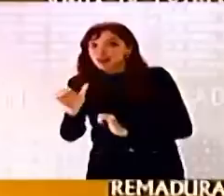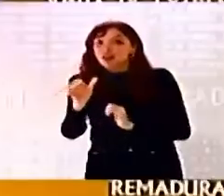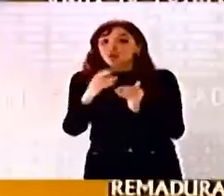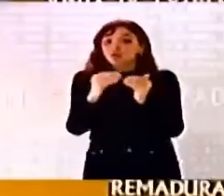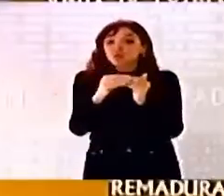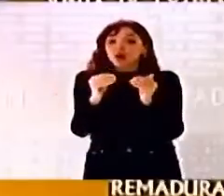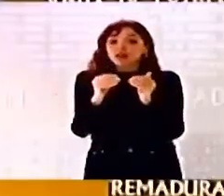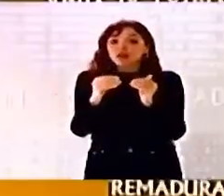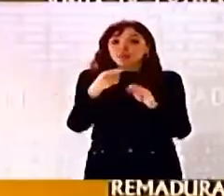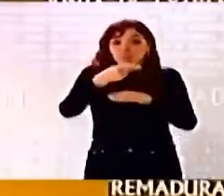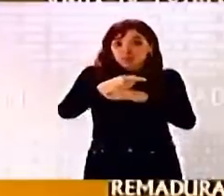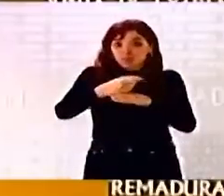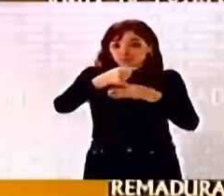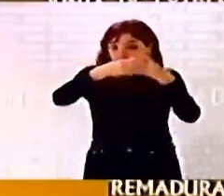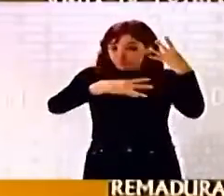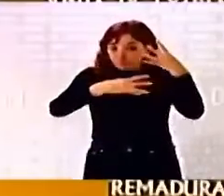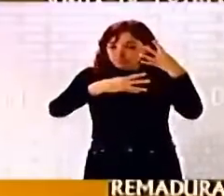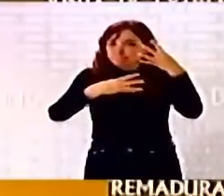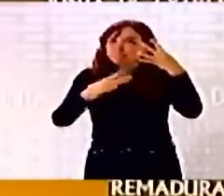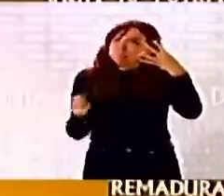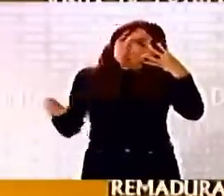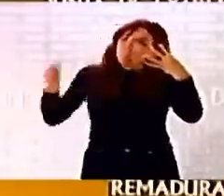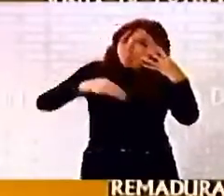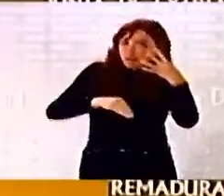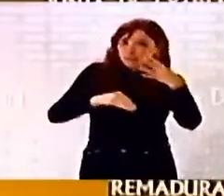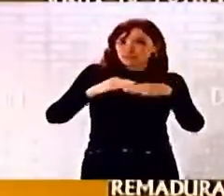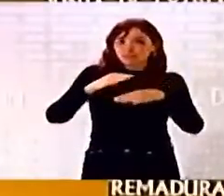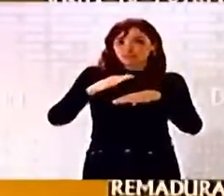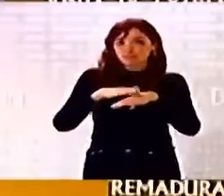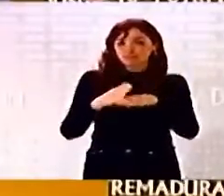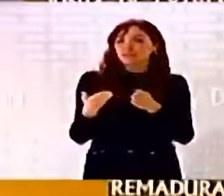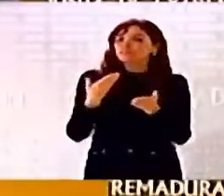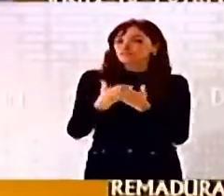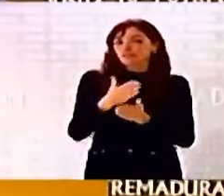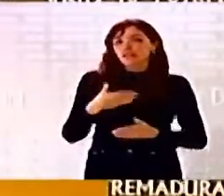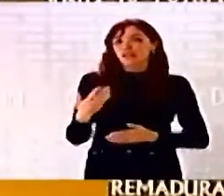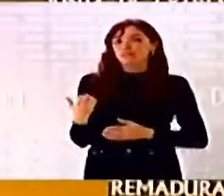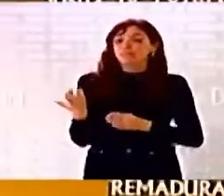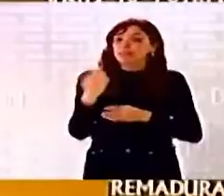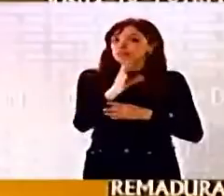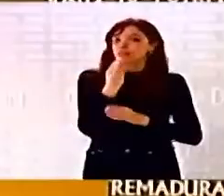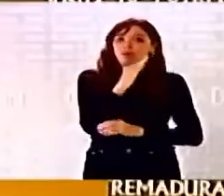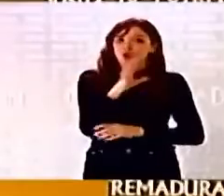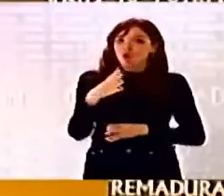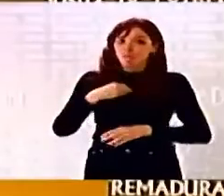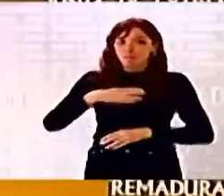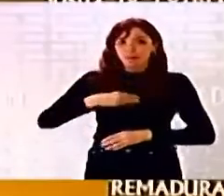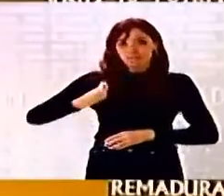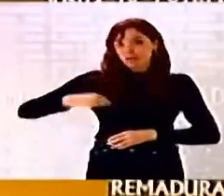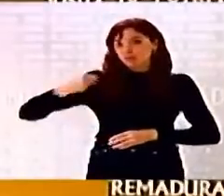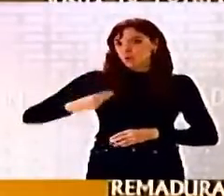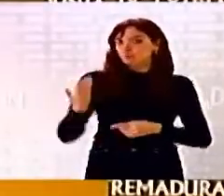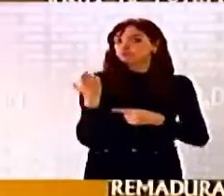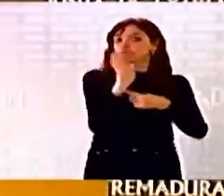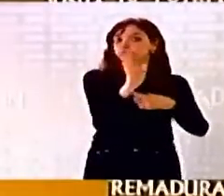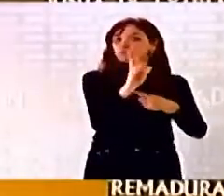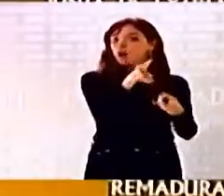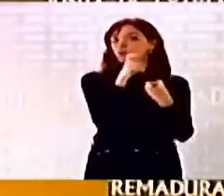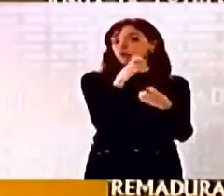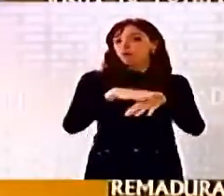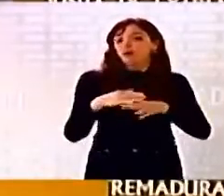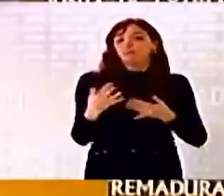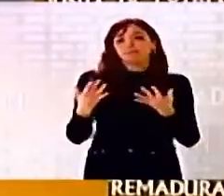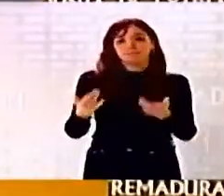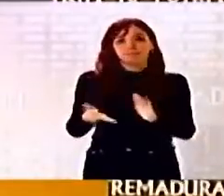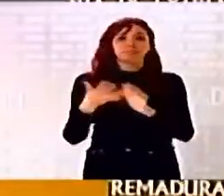beneficiario pueda acogerse. Solicitaremos que lo presente para facilitar y agilizar la gestión en la tramitación